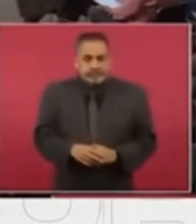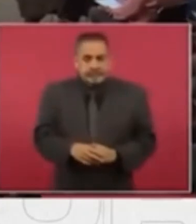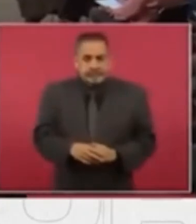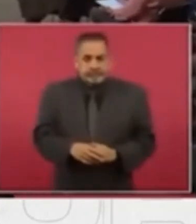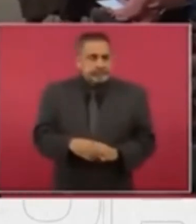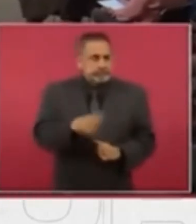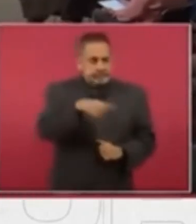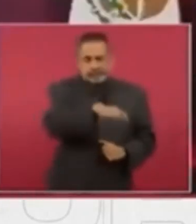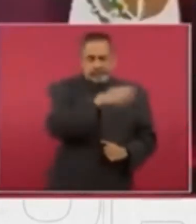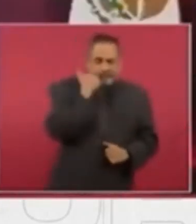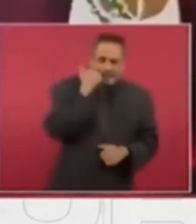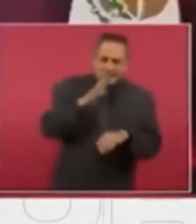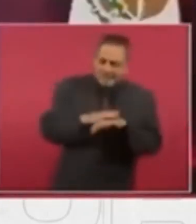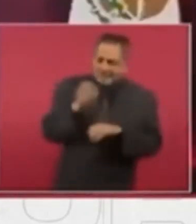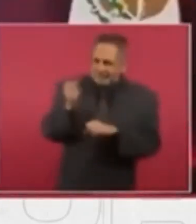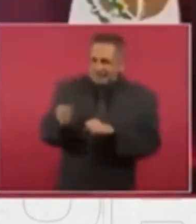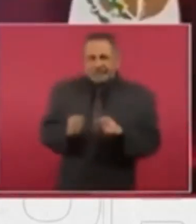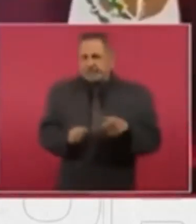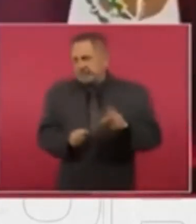como quisieran, ¿no?,